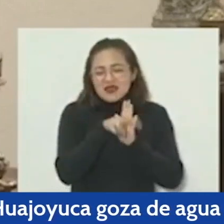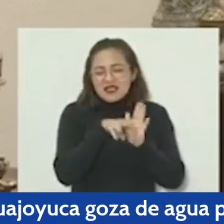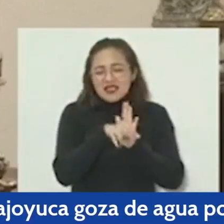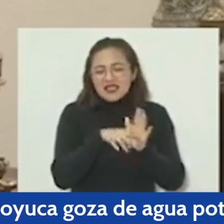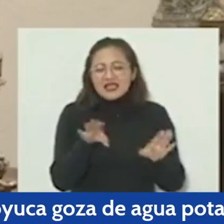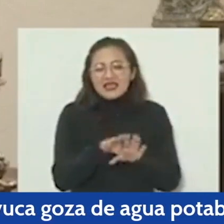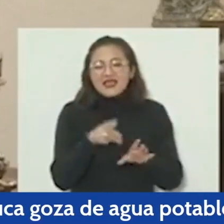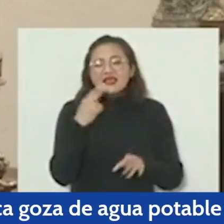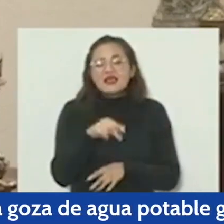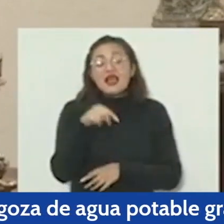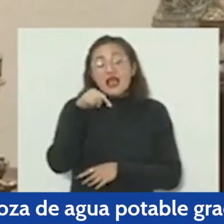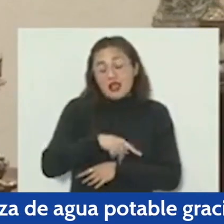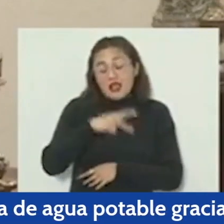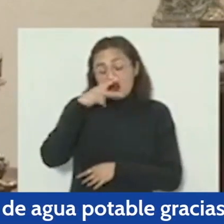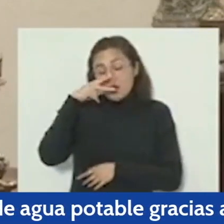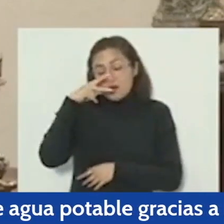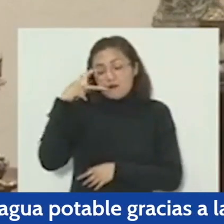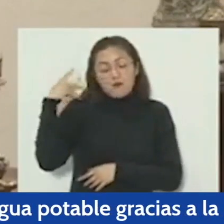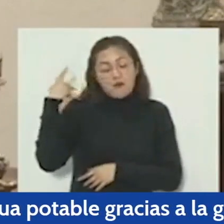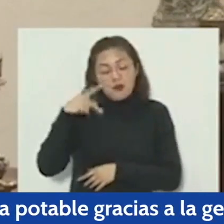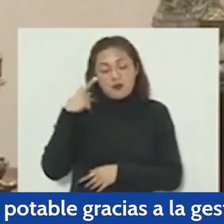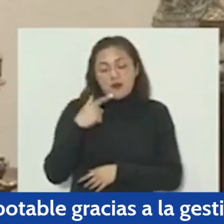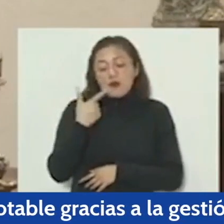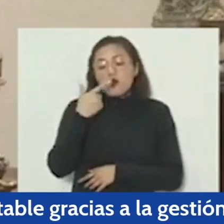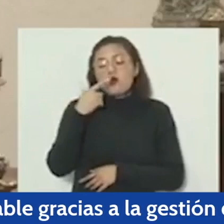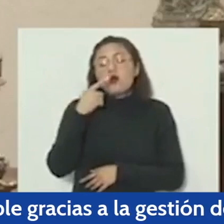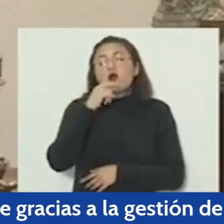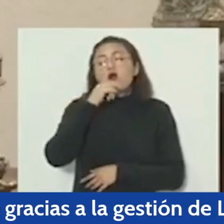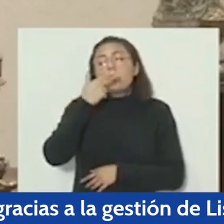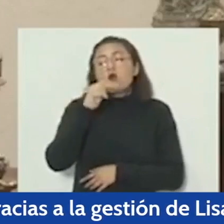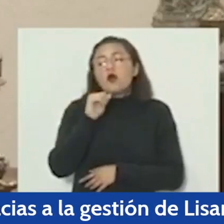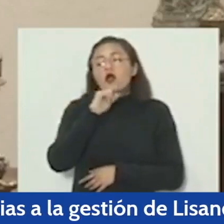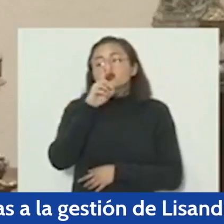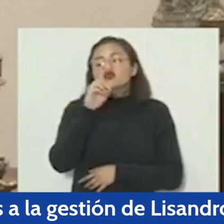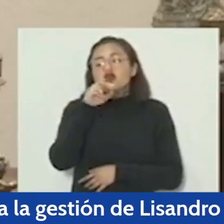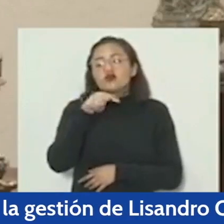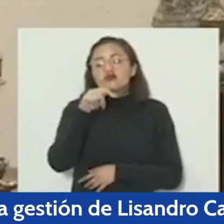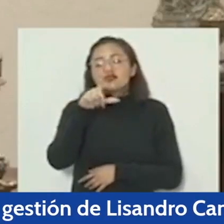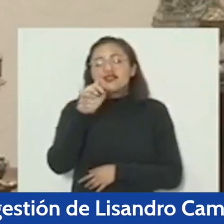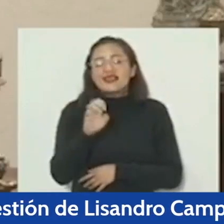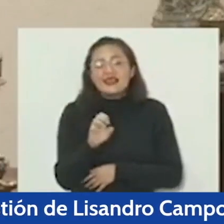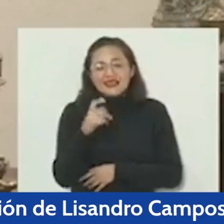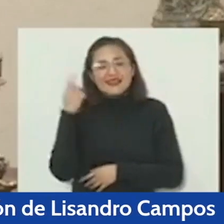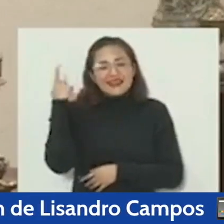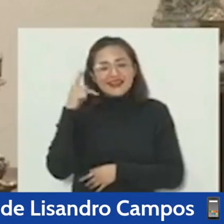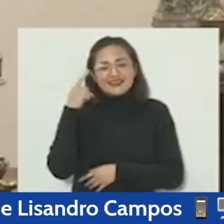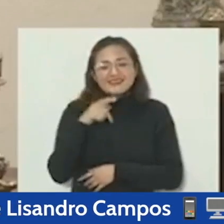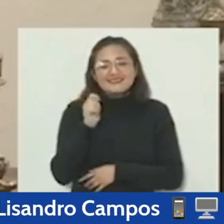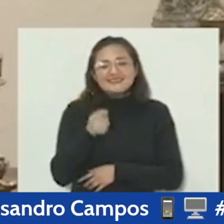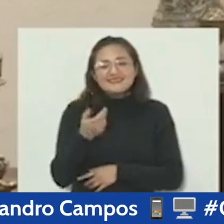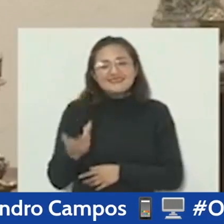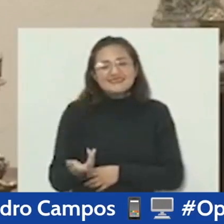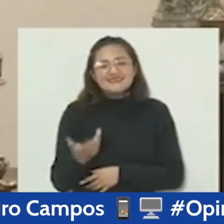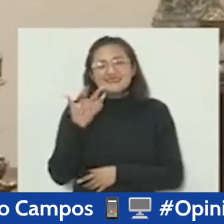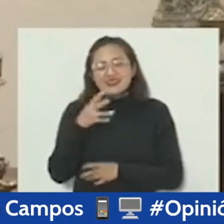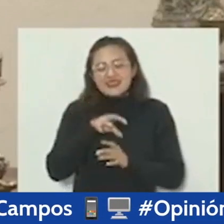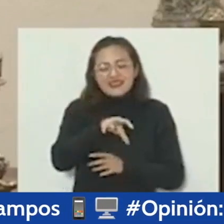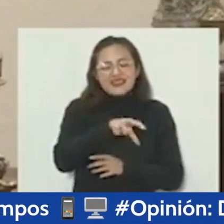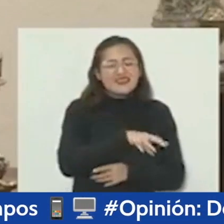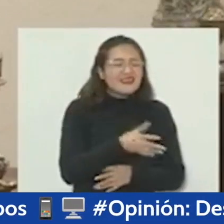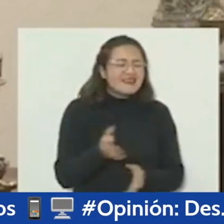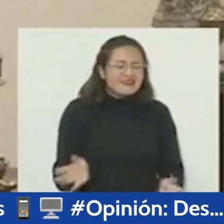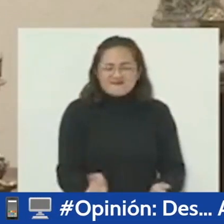porque es aquí de Puebla, el guasontle poblano, que hoy sacó cinco mantas, que saque